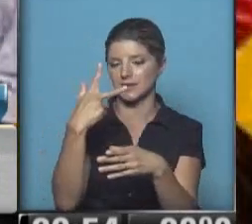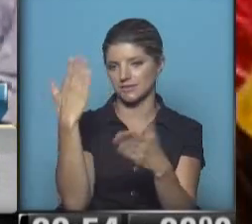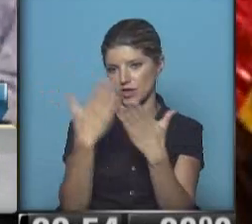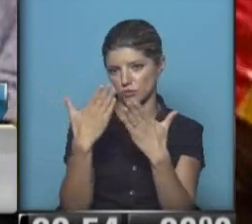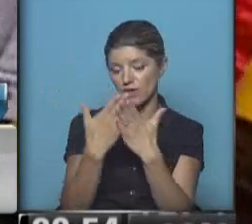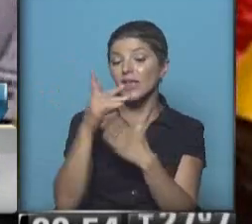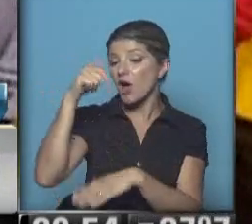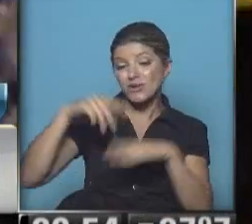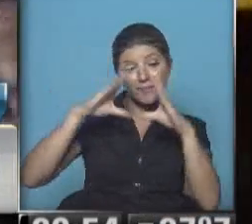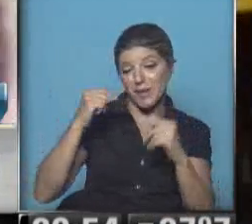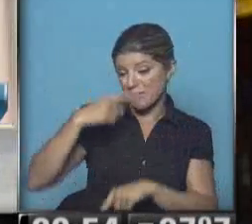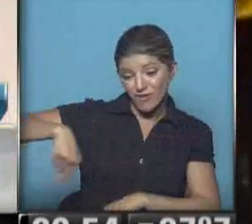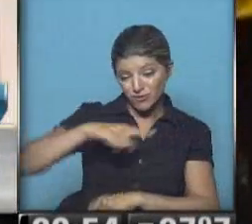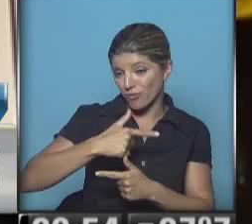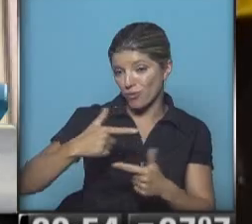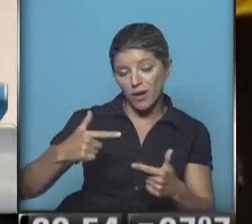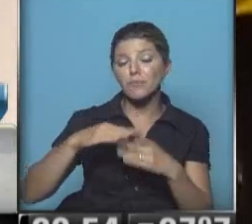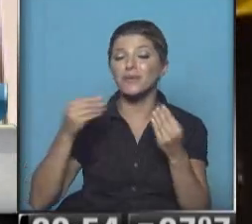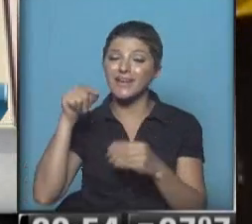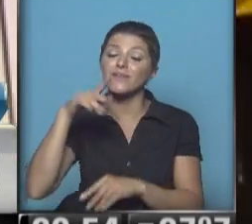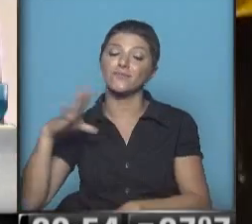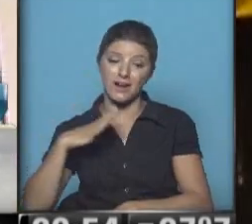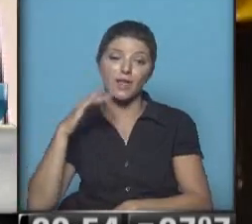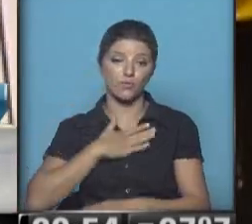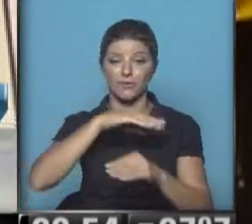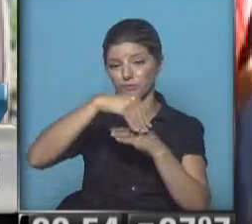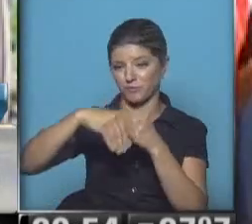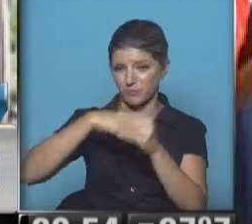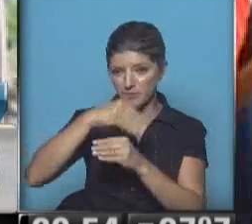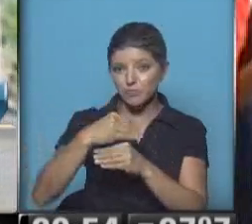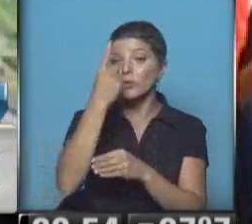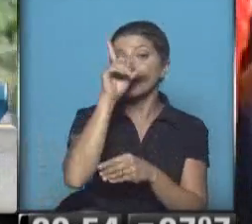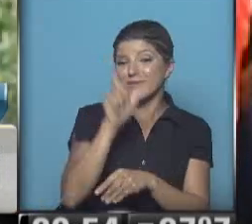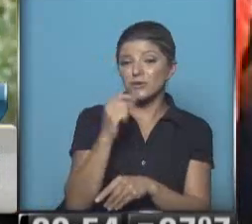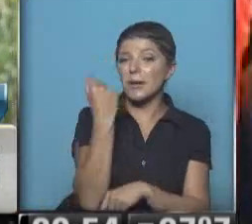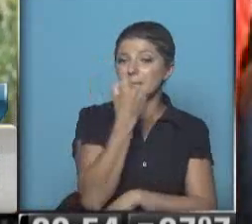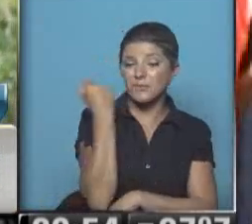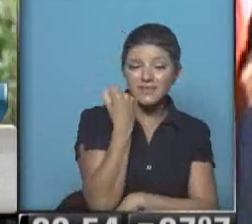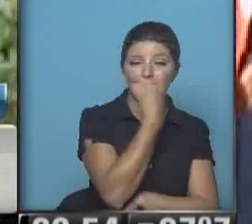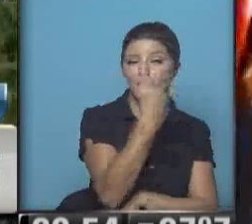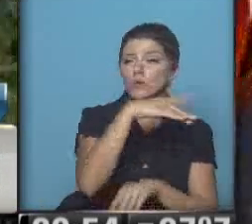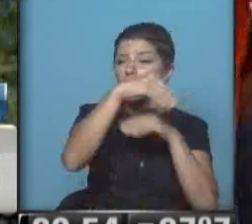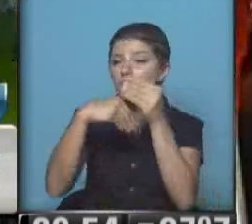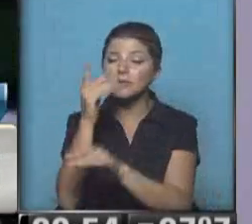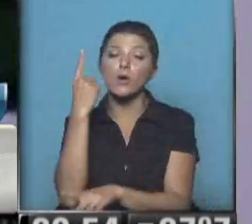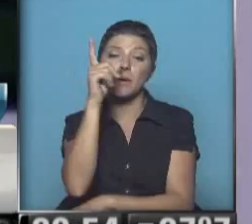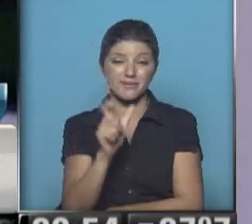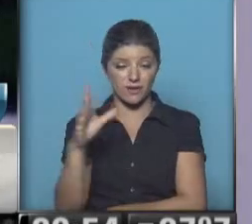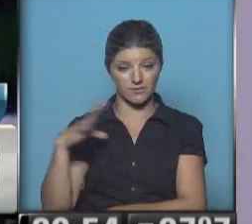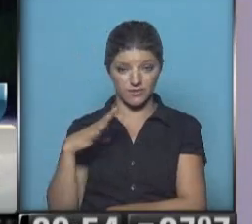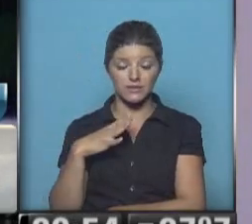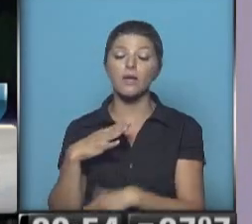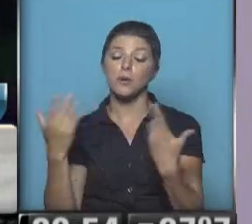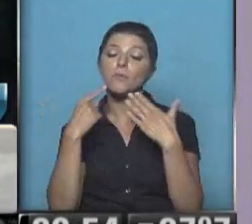nosotros no existe hoy porque nos hacen falta un miembro importante en cada una de las familias. Entonces no podemos decir